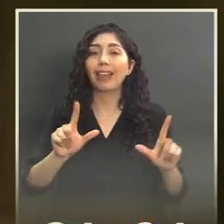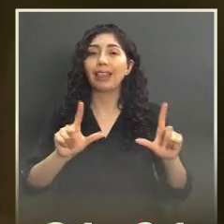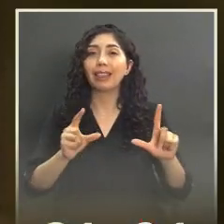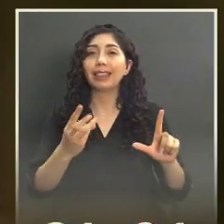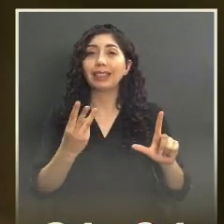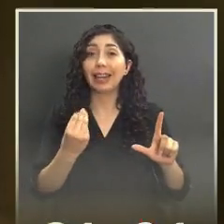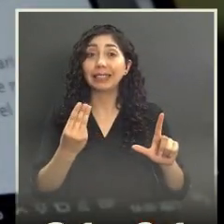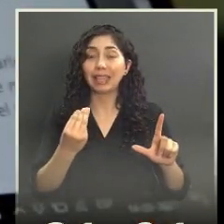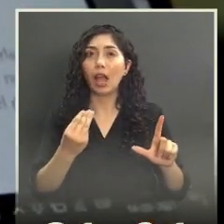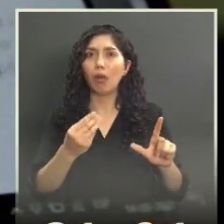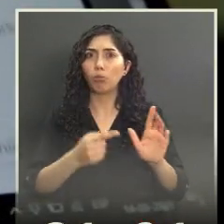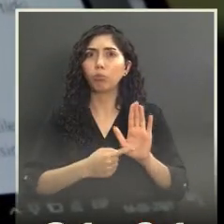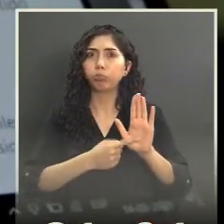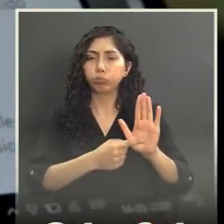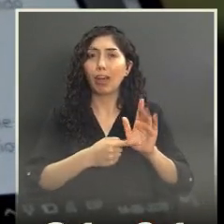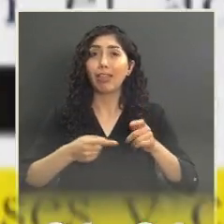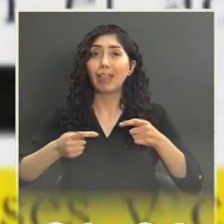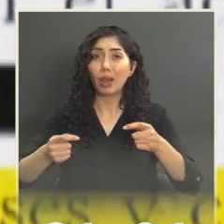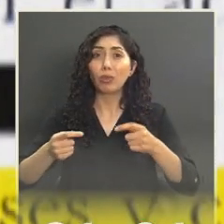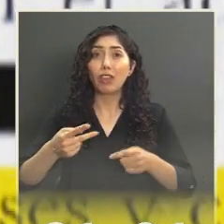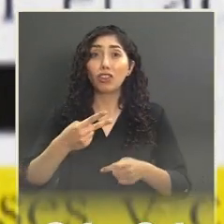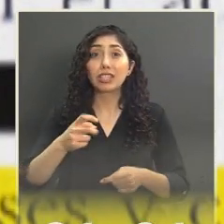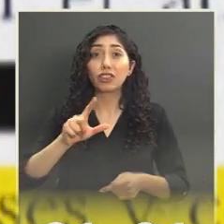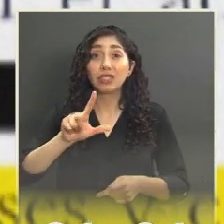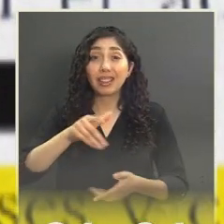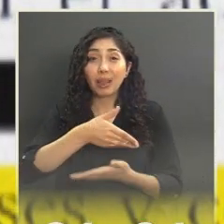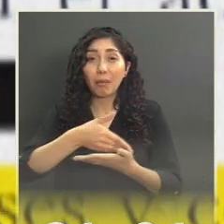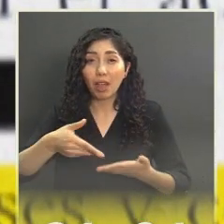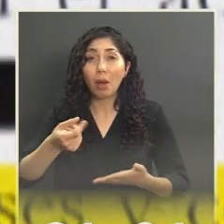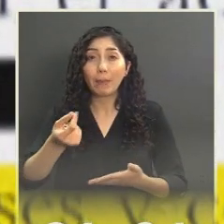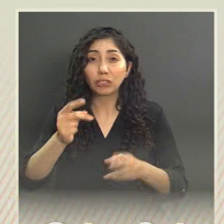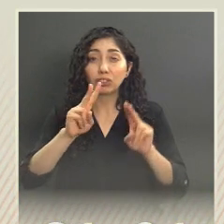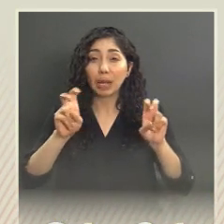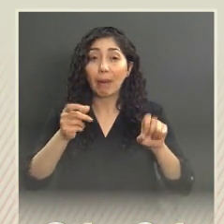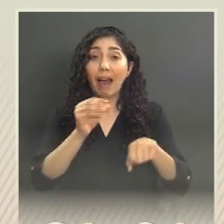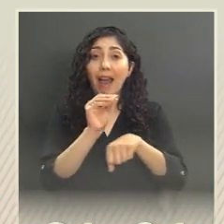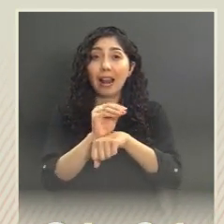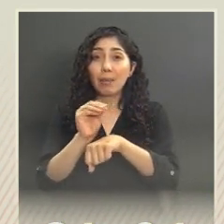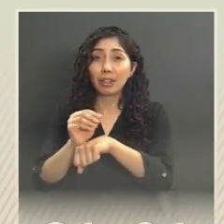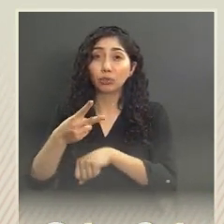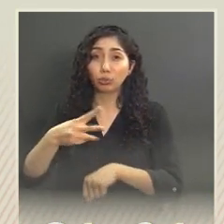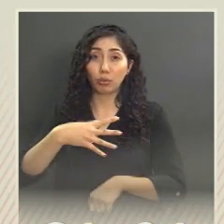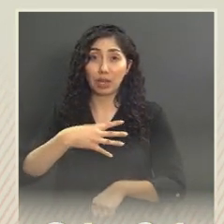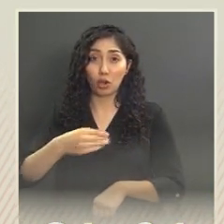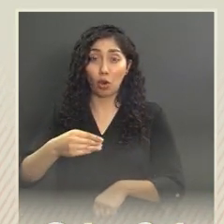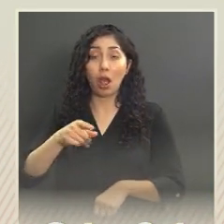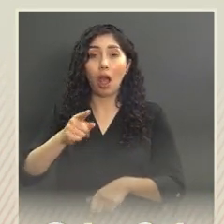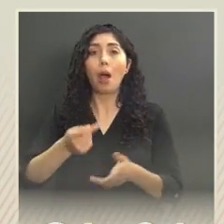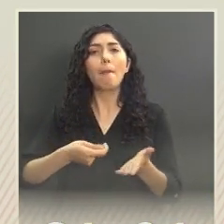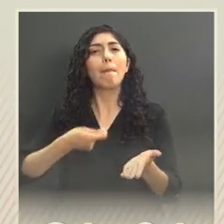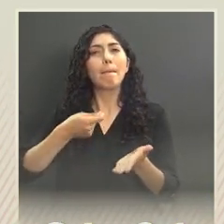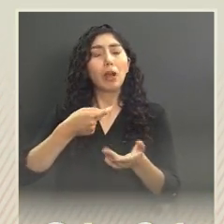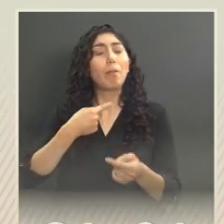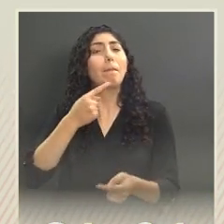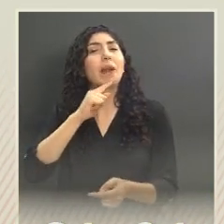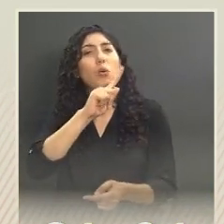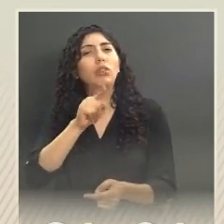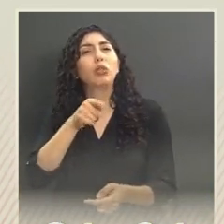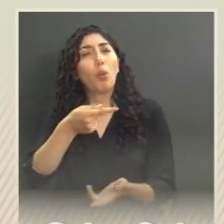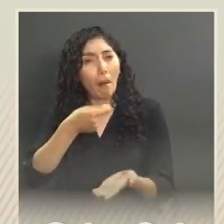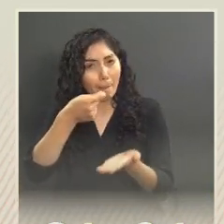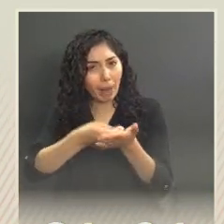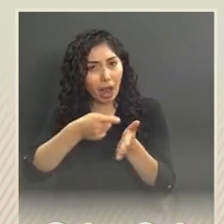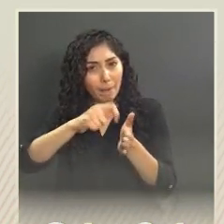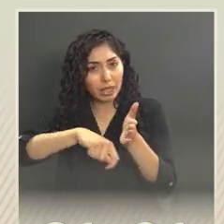de 207 millones de pesos por pensiones alimenticias a sus hijos. ¿Ha pagado mensualmente usted la pensión